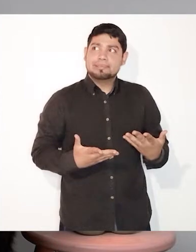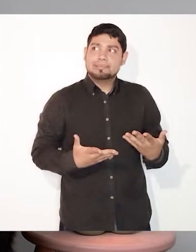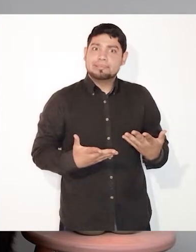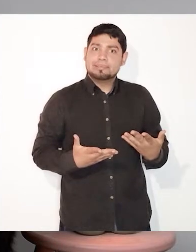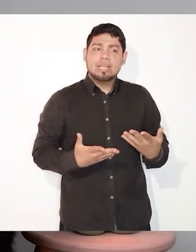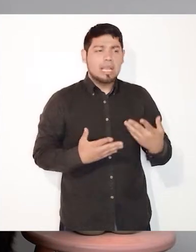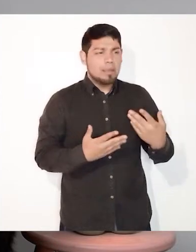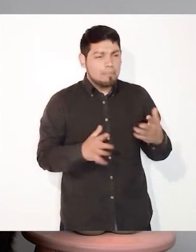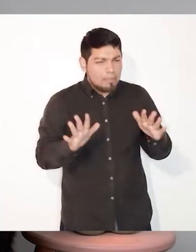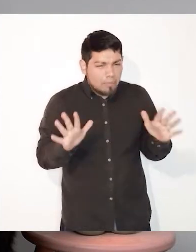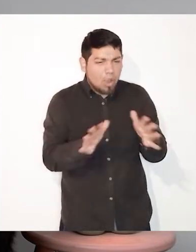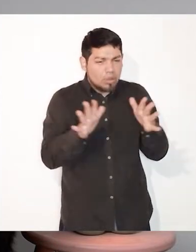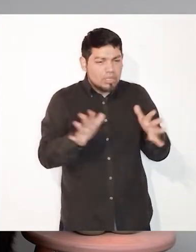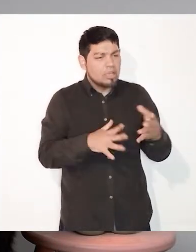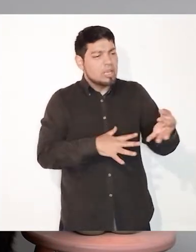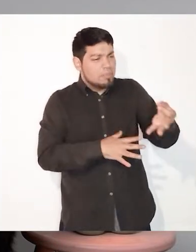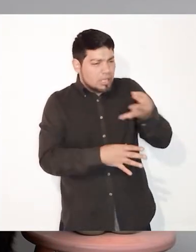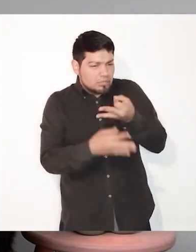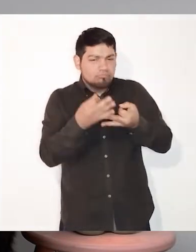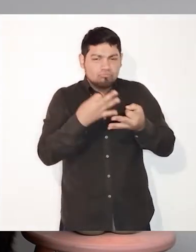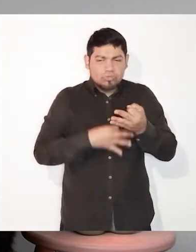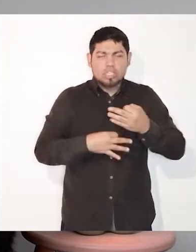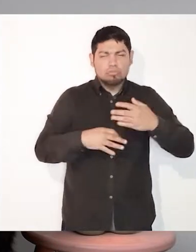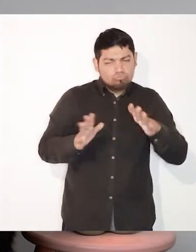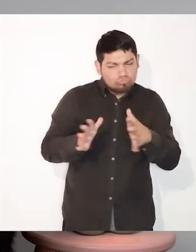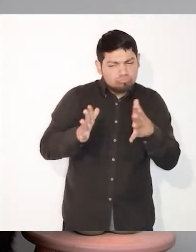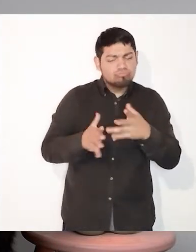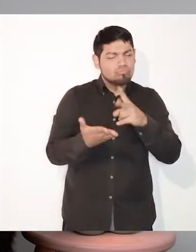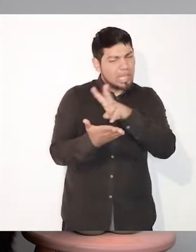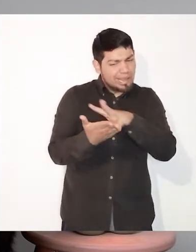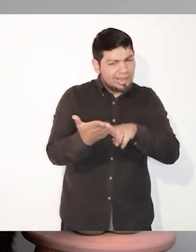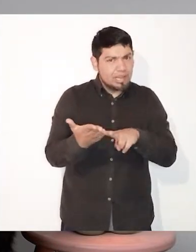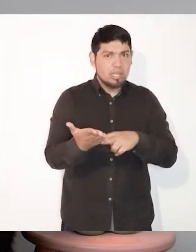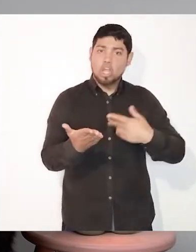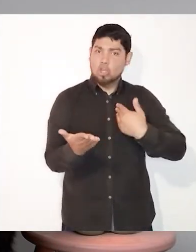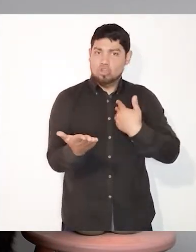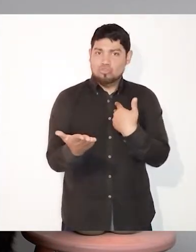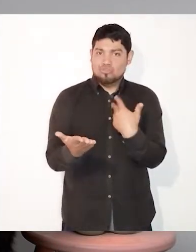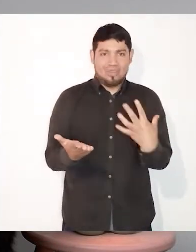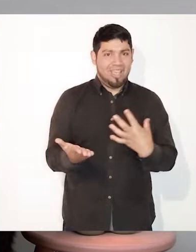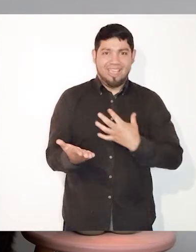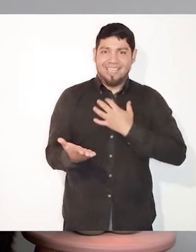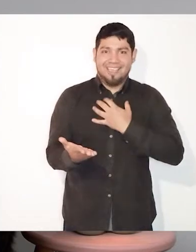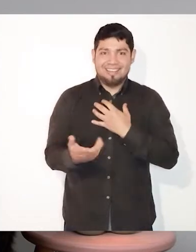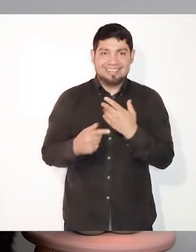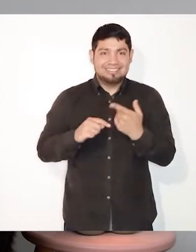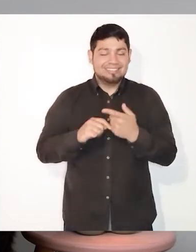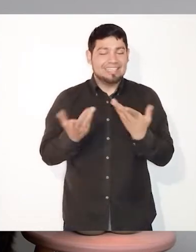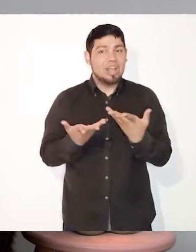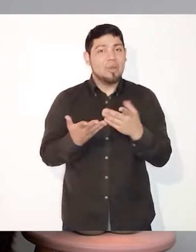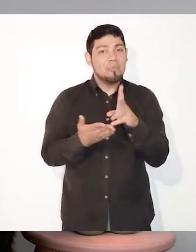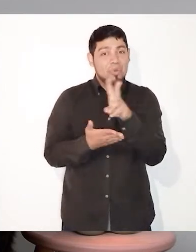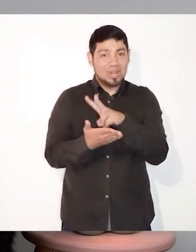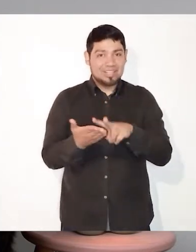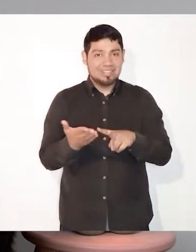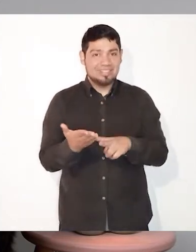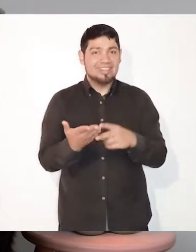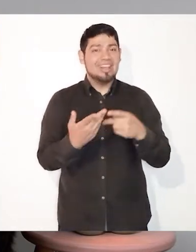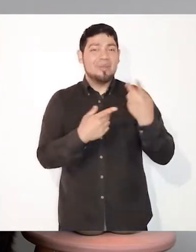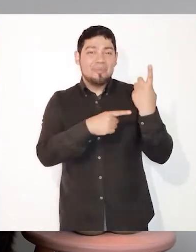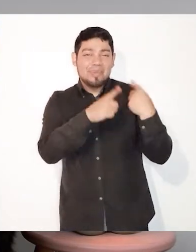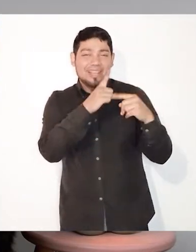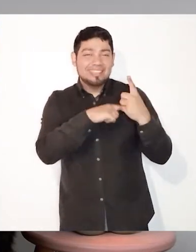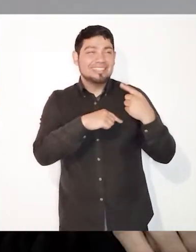que me incentivaron la lectura y yo tenía fascinación principalmente por